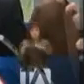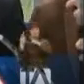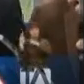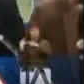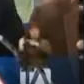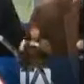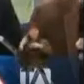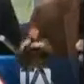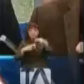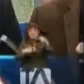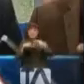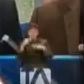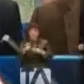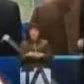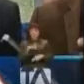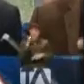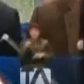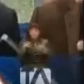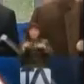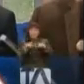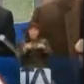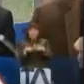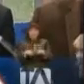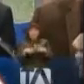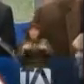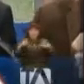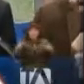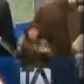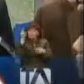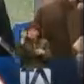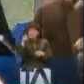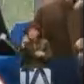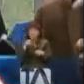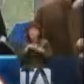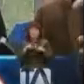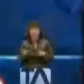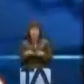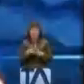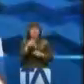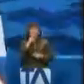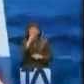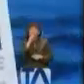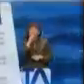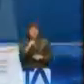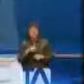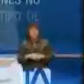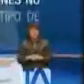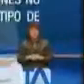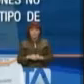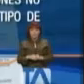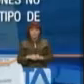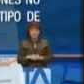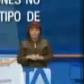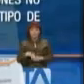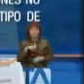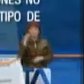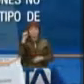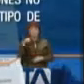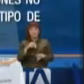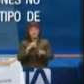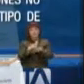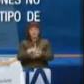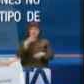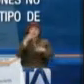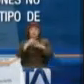es la encargada de construir un desvío en el colector. Esa obra todavía no ha sido recibida. Y sí, el SECOF luego de esta